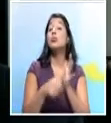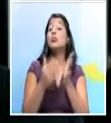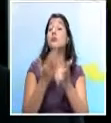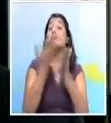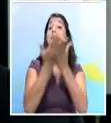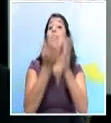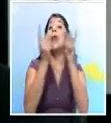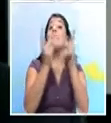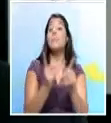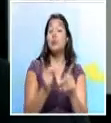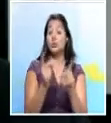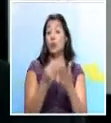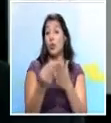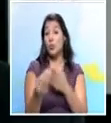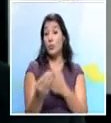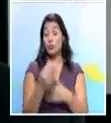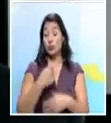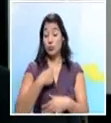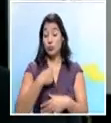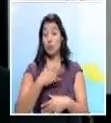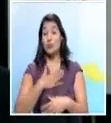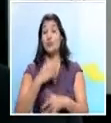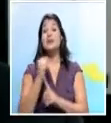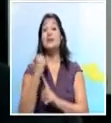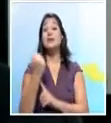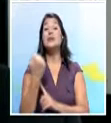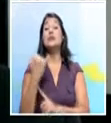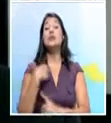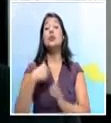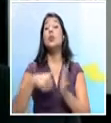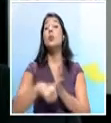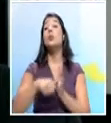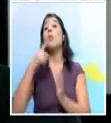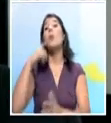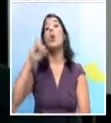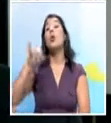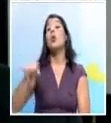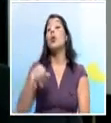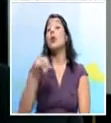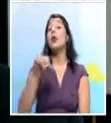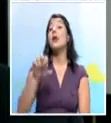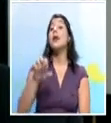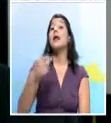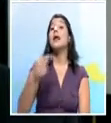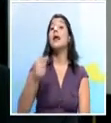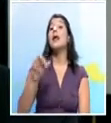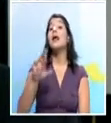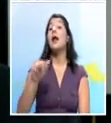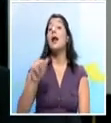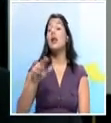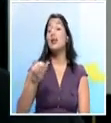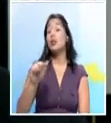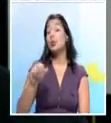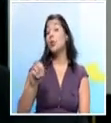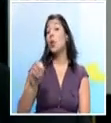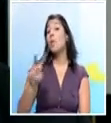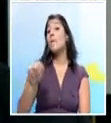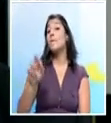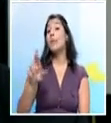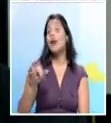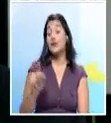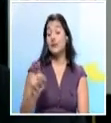persona que lo tiene. En mi caso particular, si yo voto por Gerardo Vargas Varela, que ese voto se le sume a Gerardo Vargas Varela y no a una